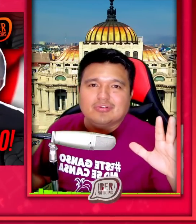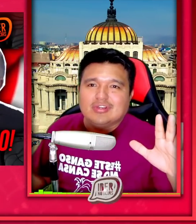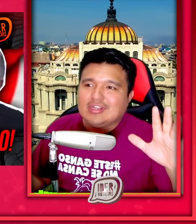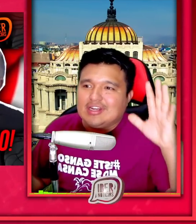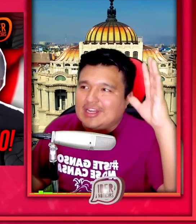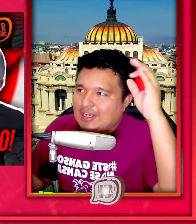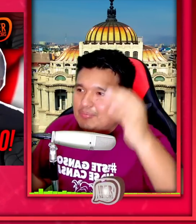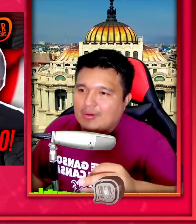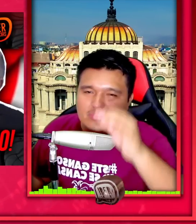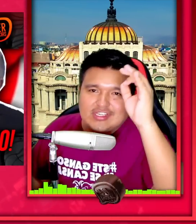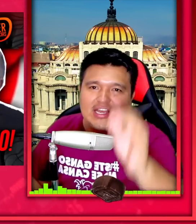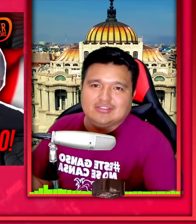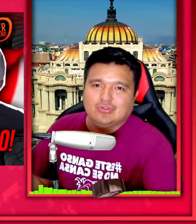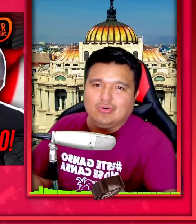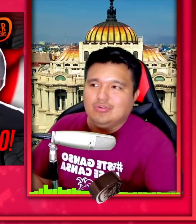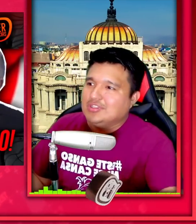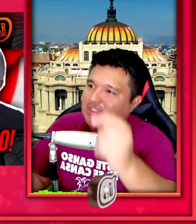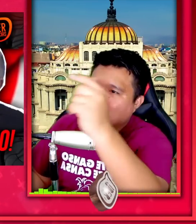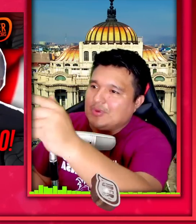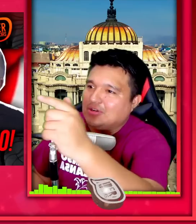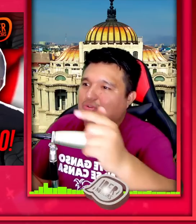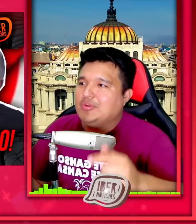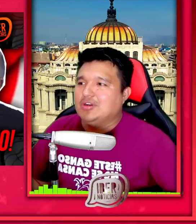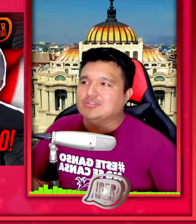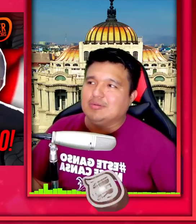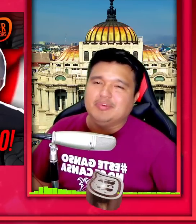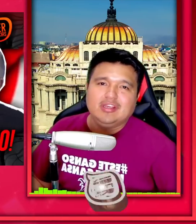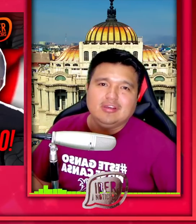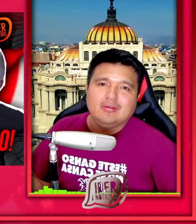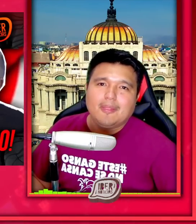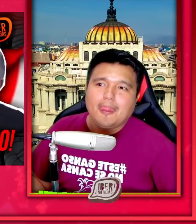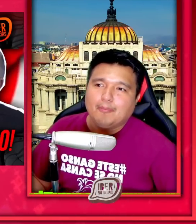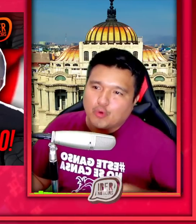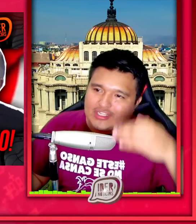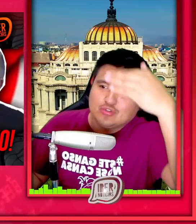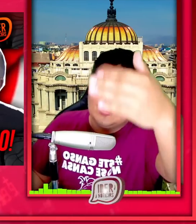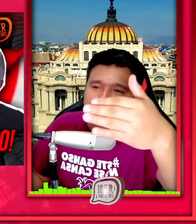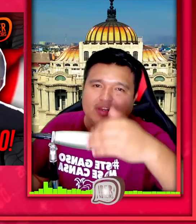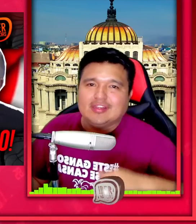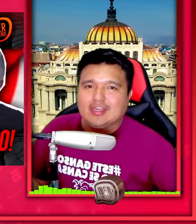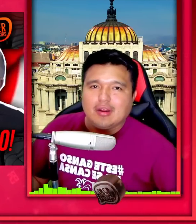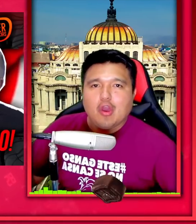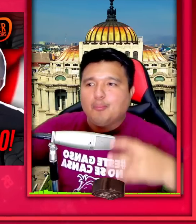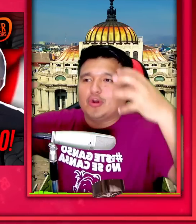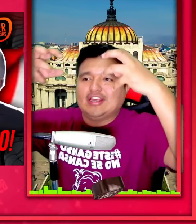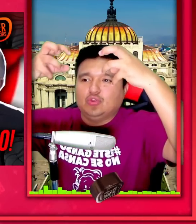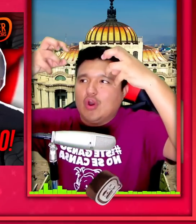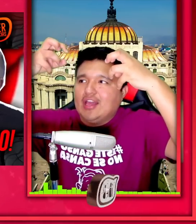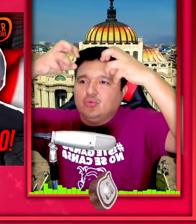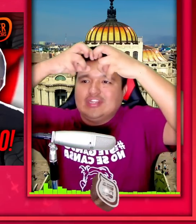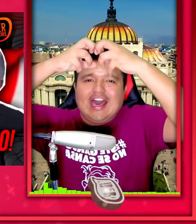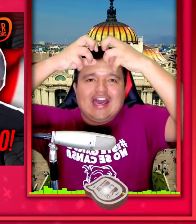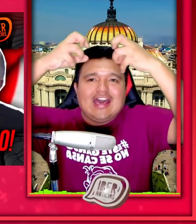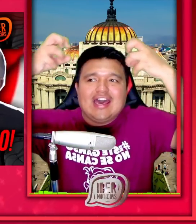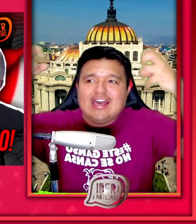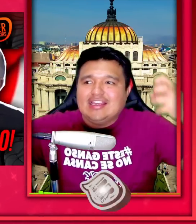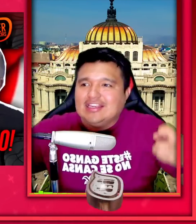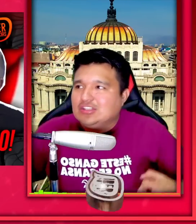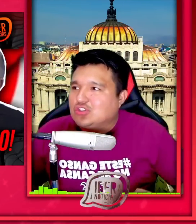esto, el pueblo se cansó de los malos gobiernos del PRI, por eso van a perder, porque no hay